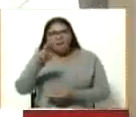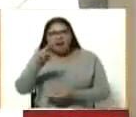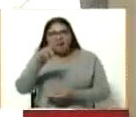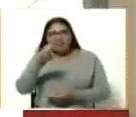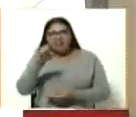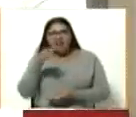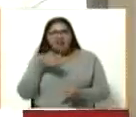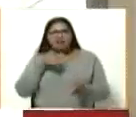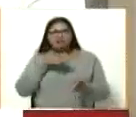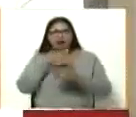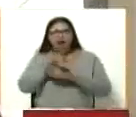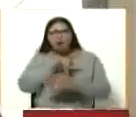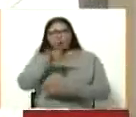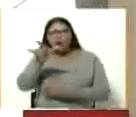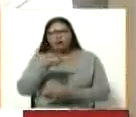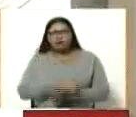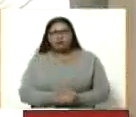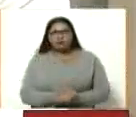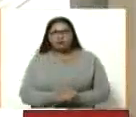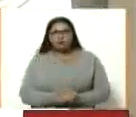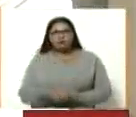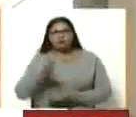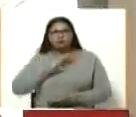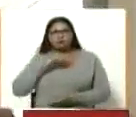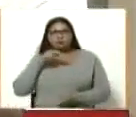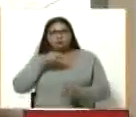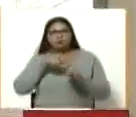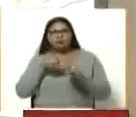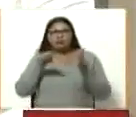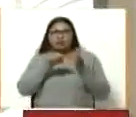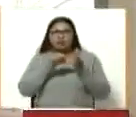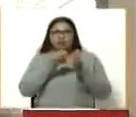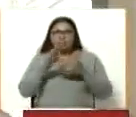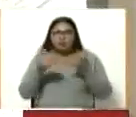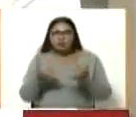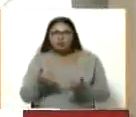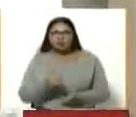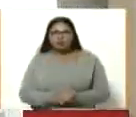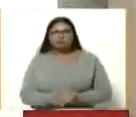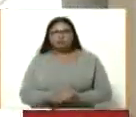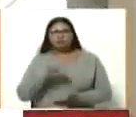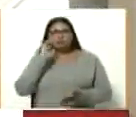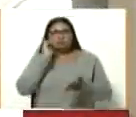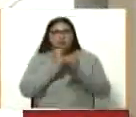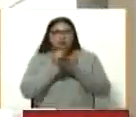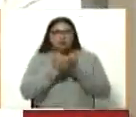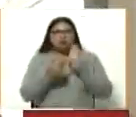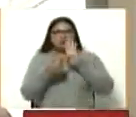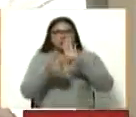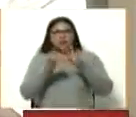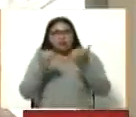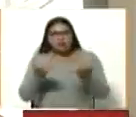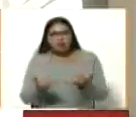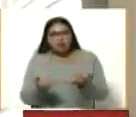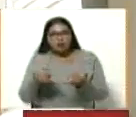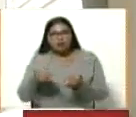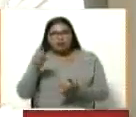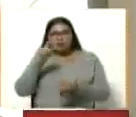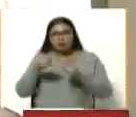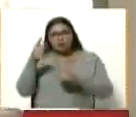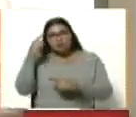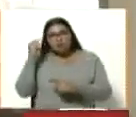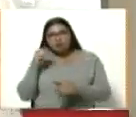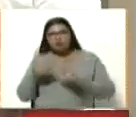a un vuelo, una misión diplomática para Irán, que es una también de las pruebas que se presentan ahorita en estos días en la